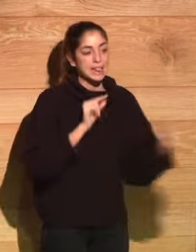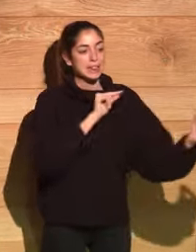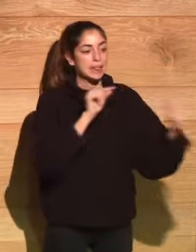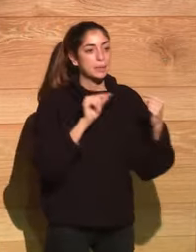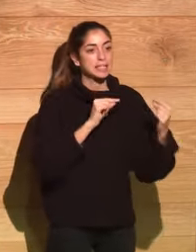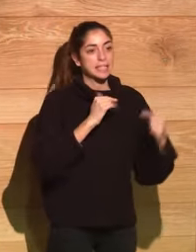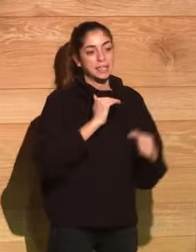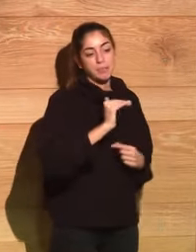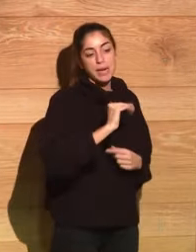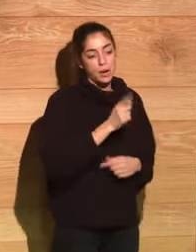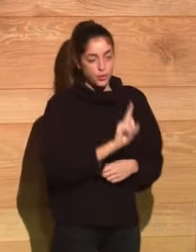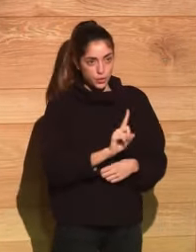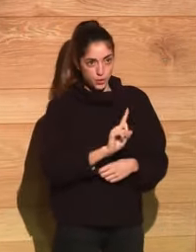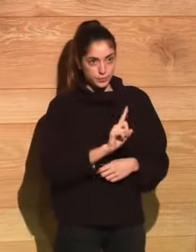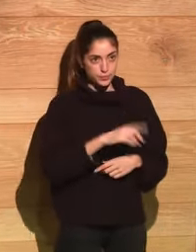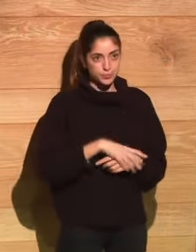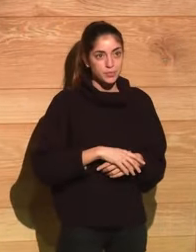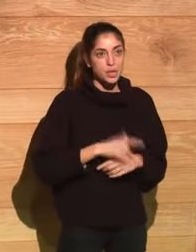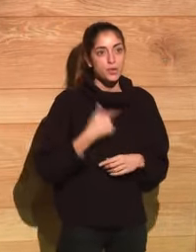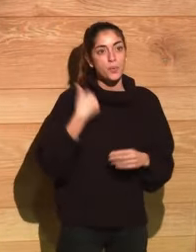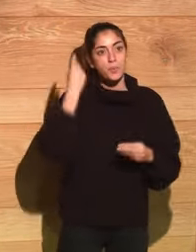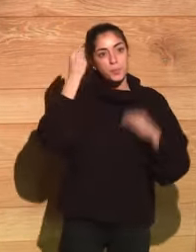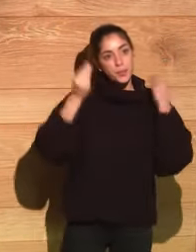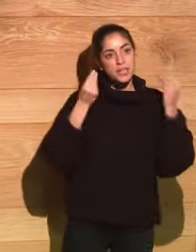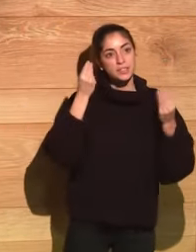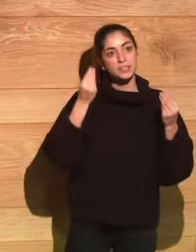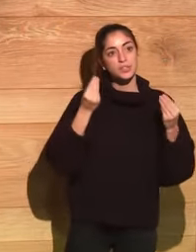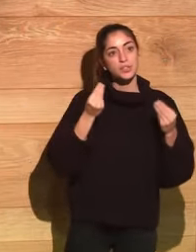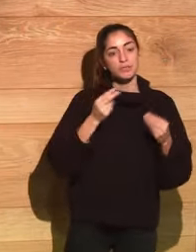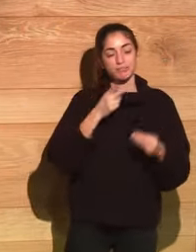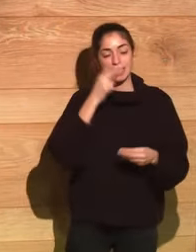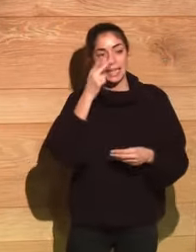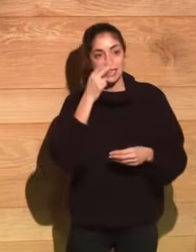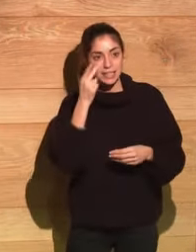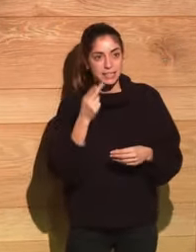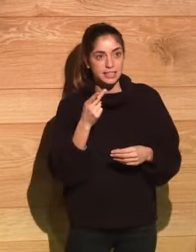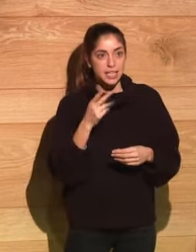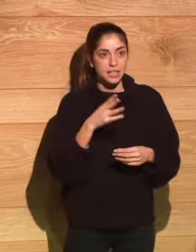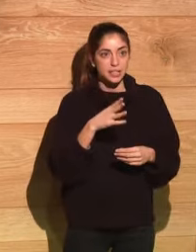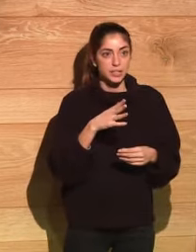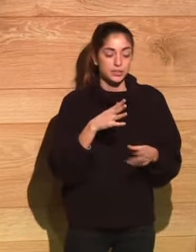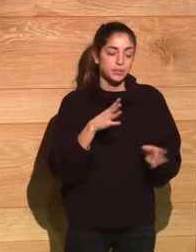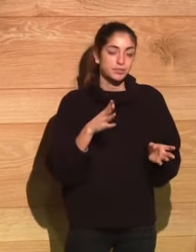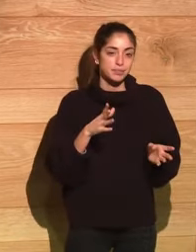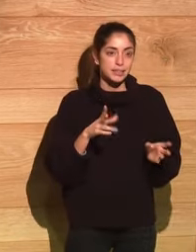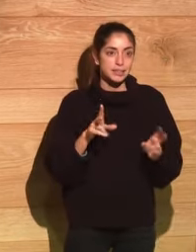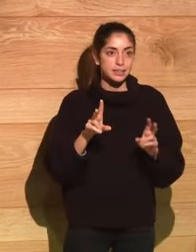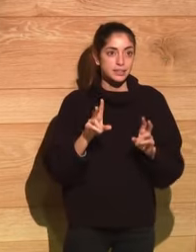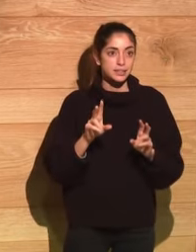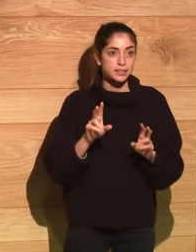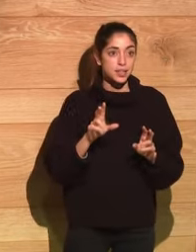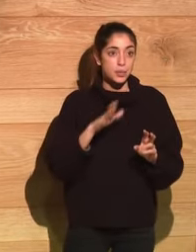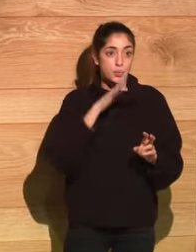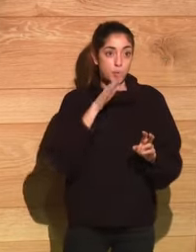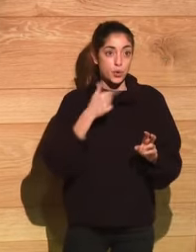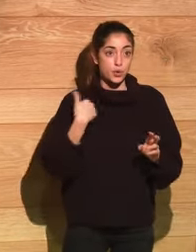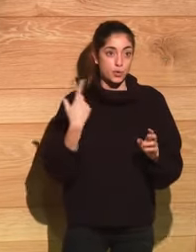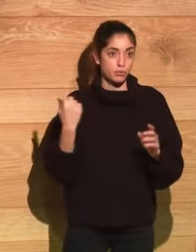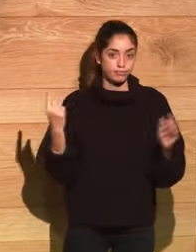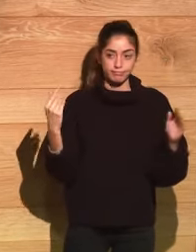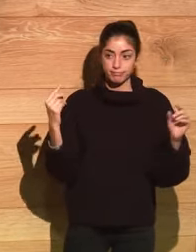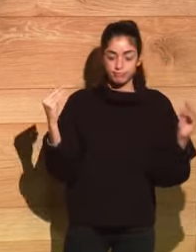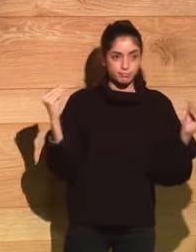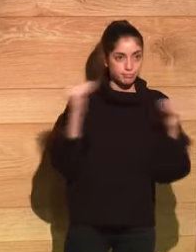mal. No, a mí me parece interesante tu apreciación, porque estoy radicalmente en contra,